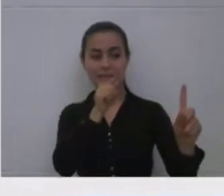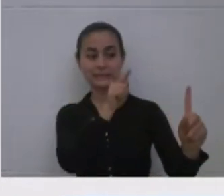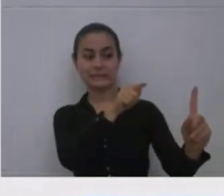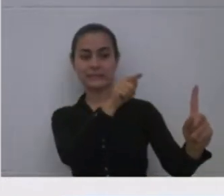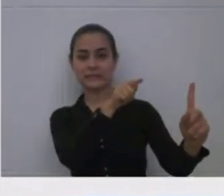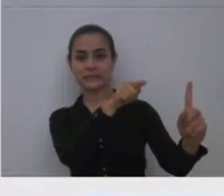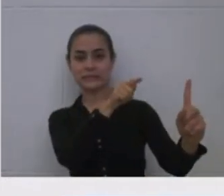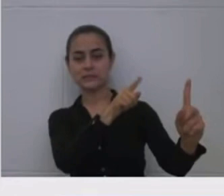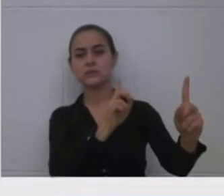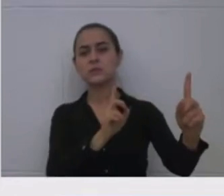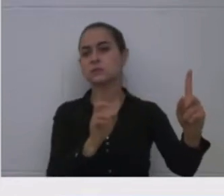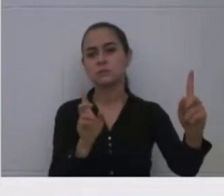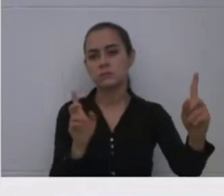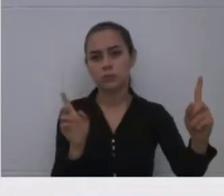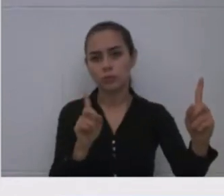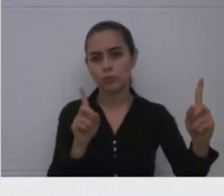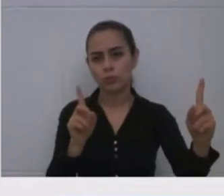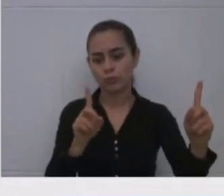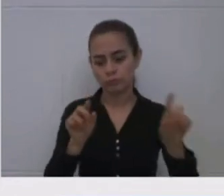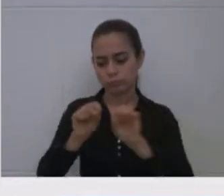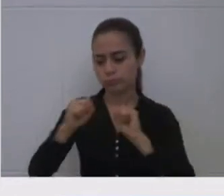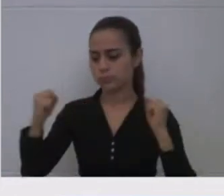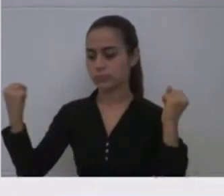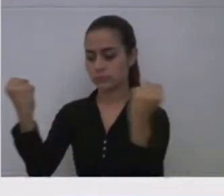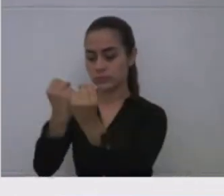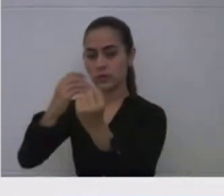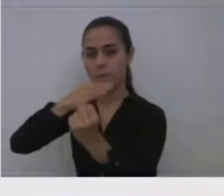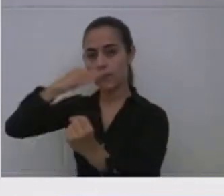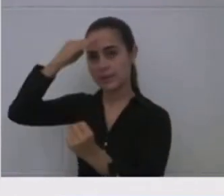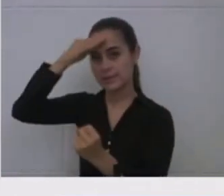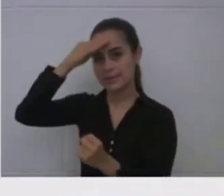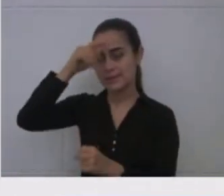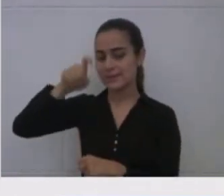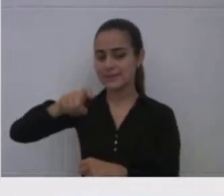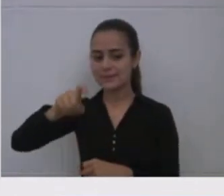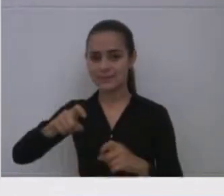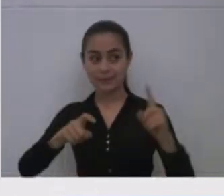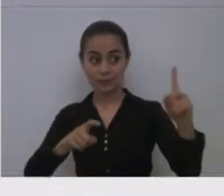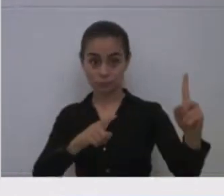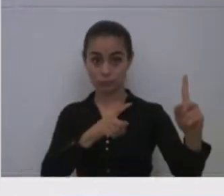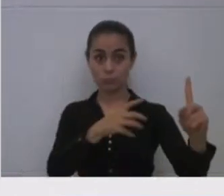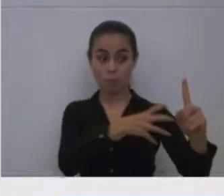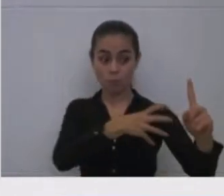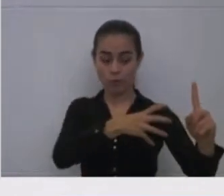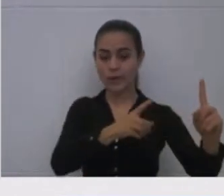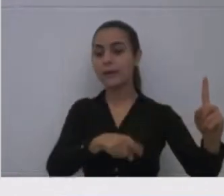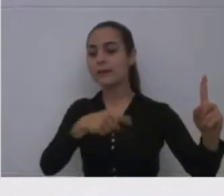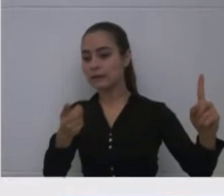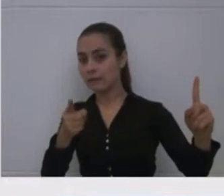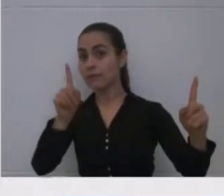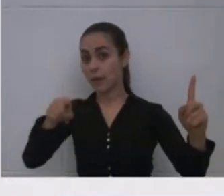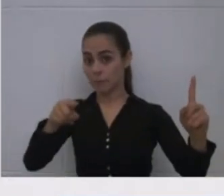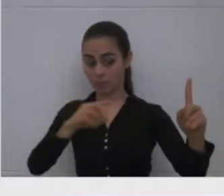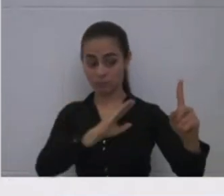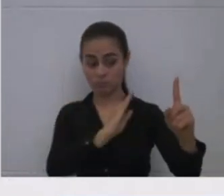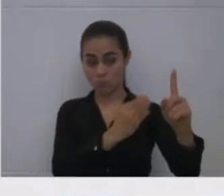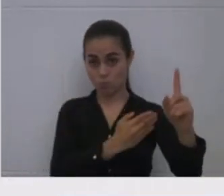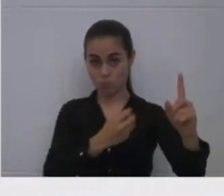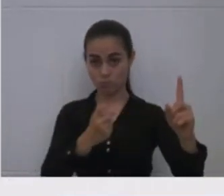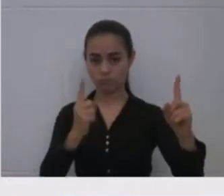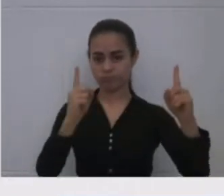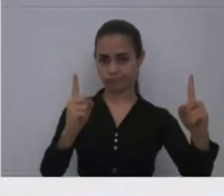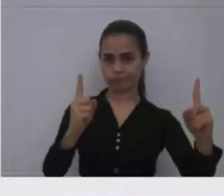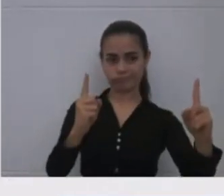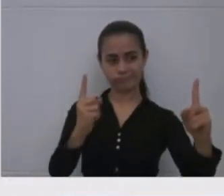personal. El Consejo de Medellín tiene que ser un contrapoder al alcalde de turno. Tiene que